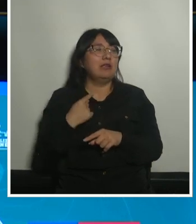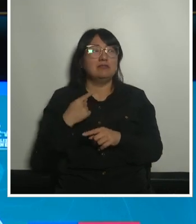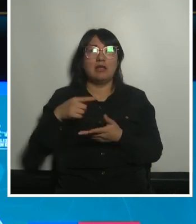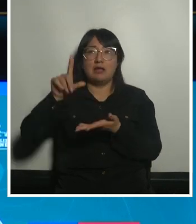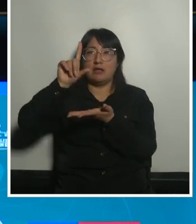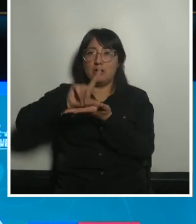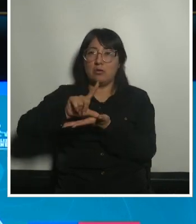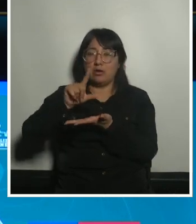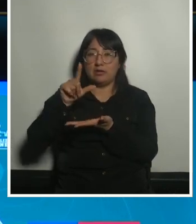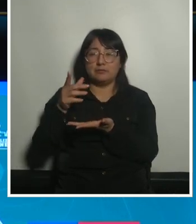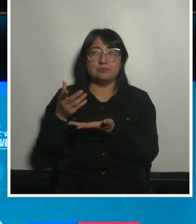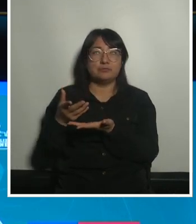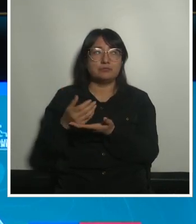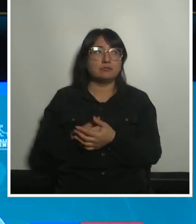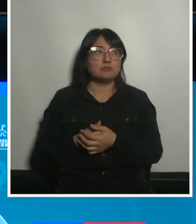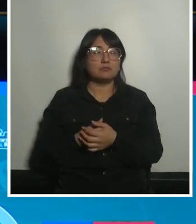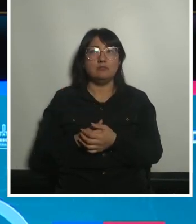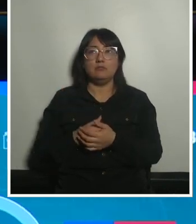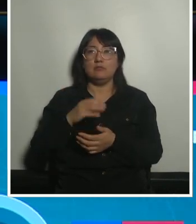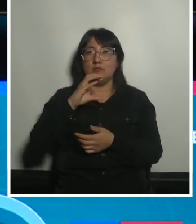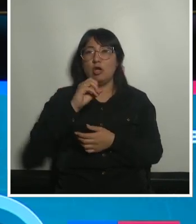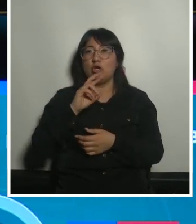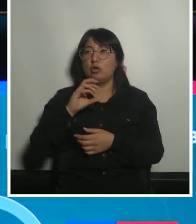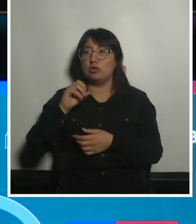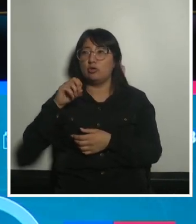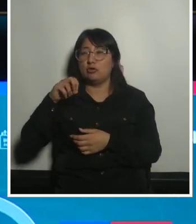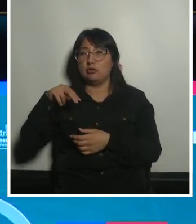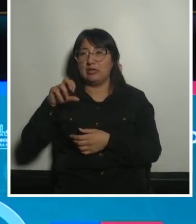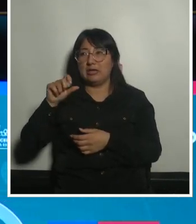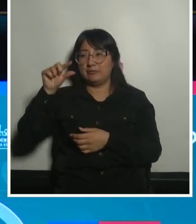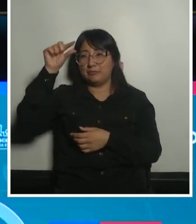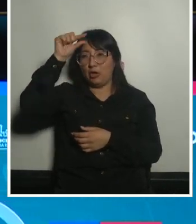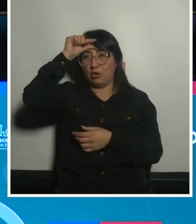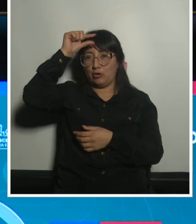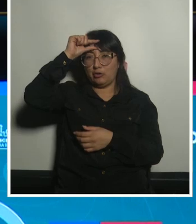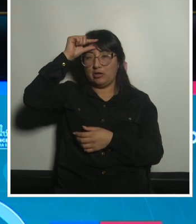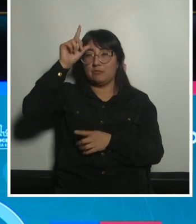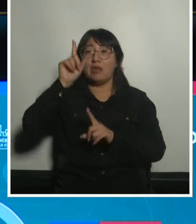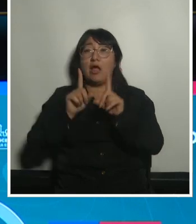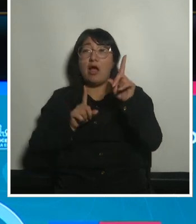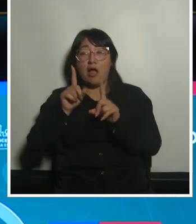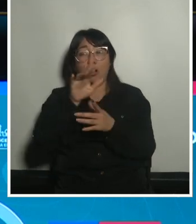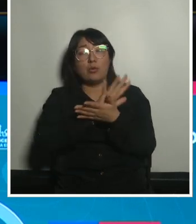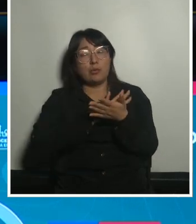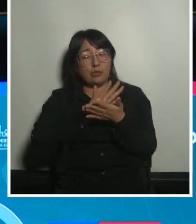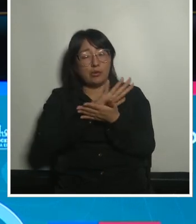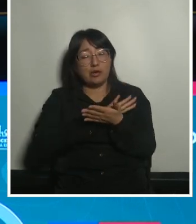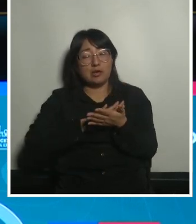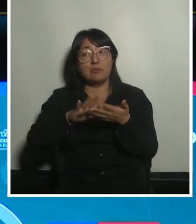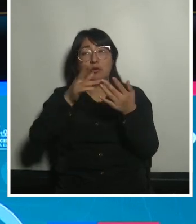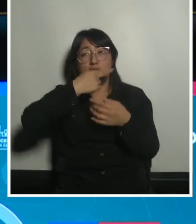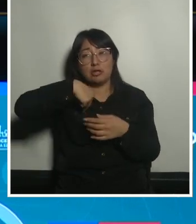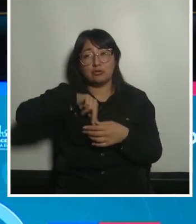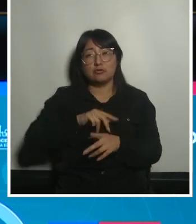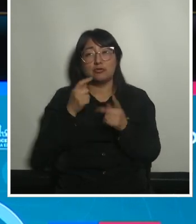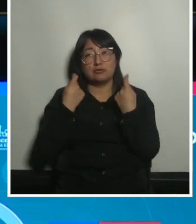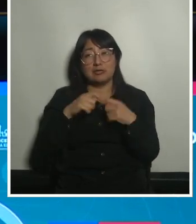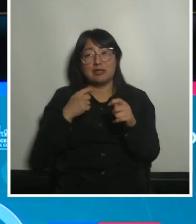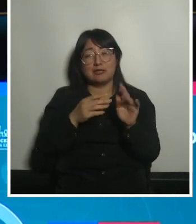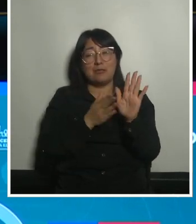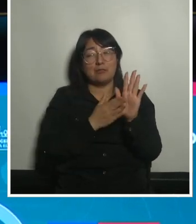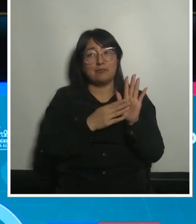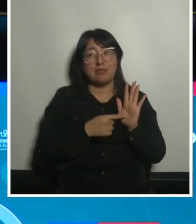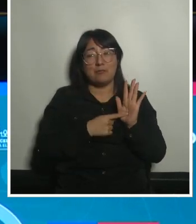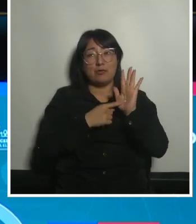zona de Coronel. Algunos de los ejemplos que hemos estado tratando de aportar, principalmente